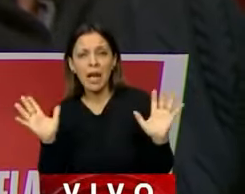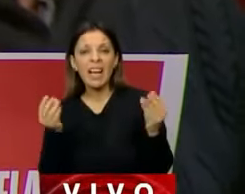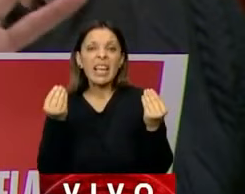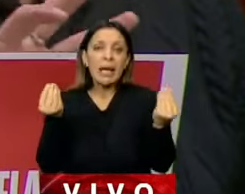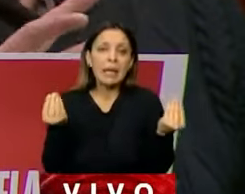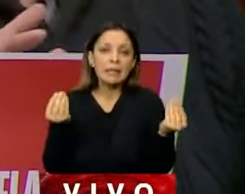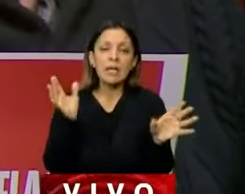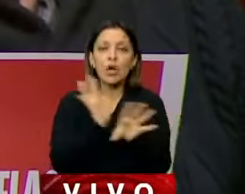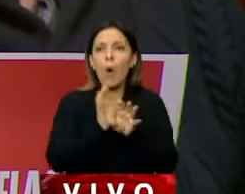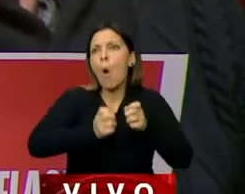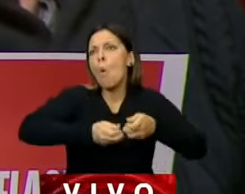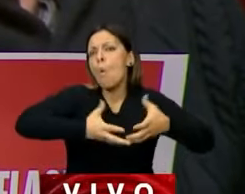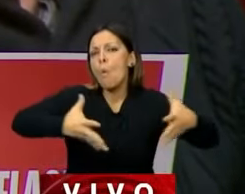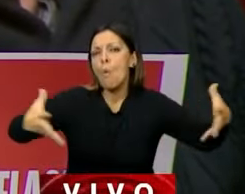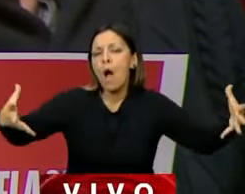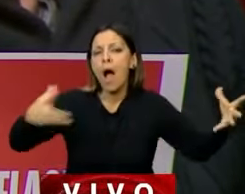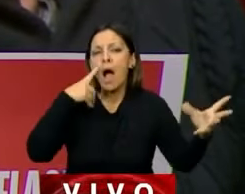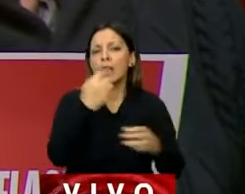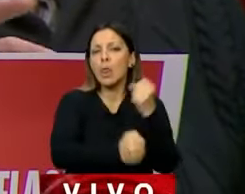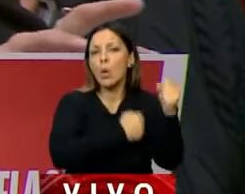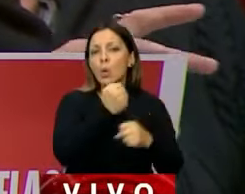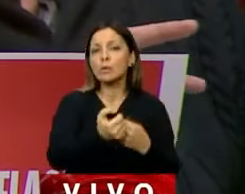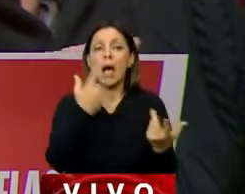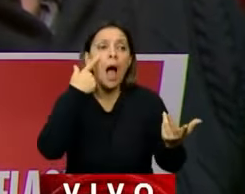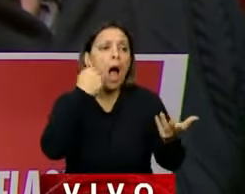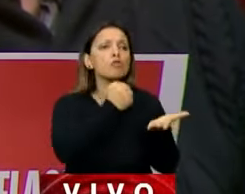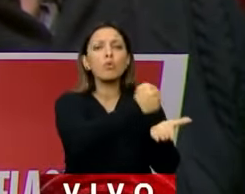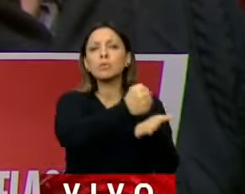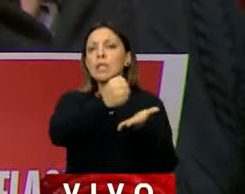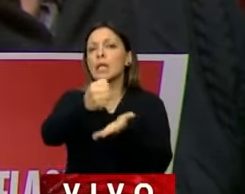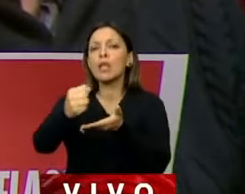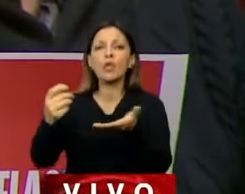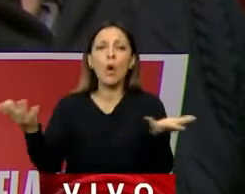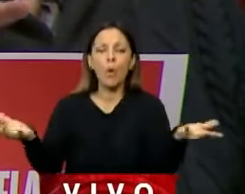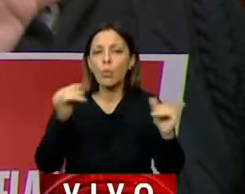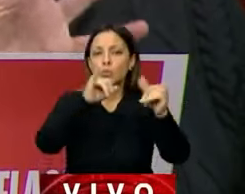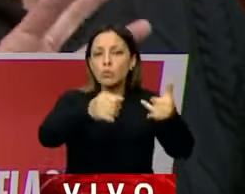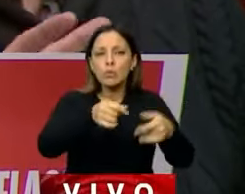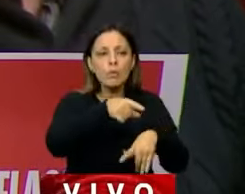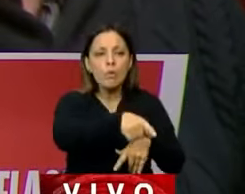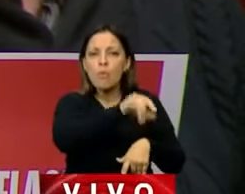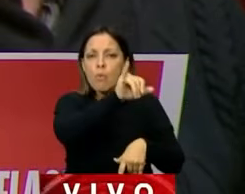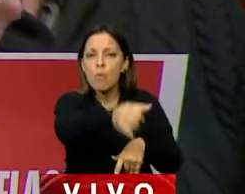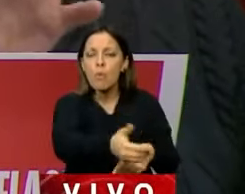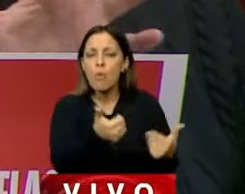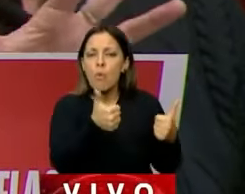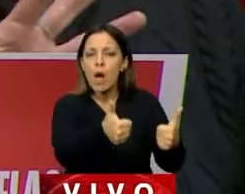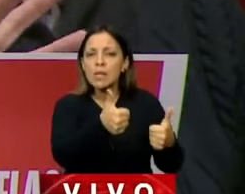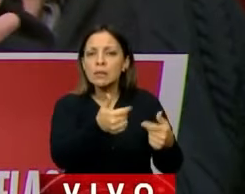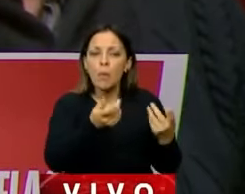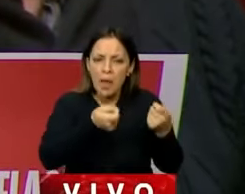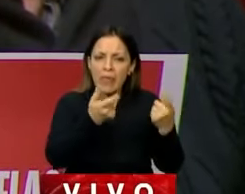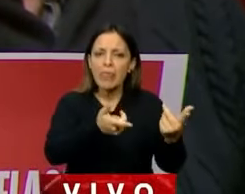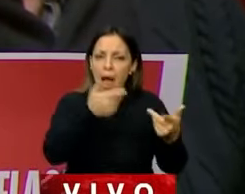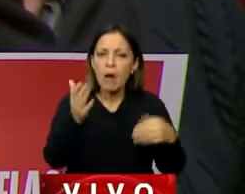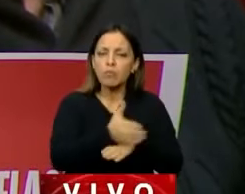del derrame industrial. Miren, subsidiemos a esta patronal porque, bueno, el beneficio nos